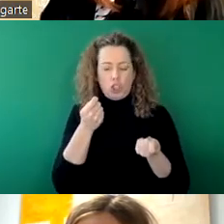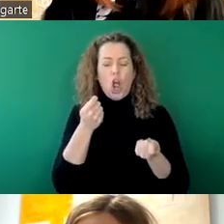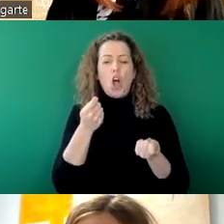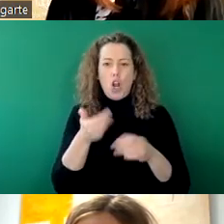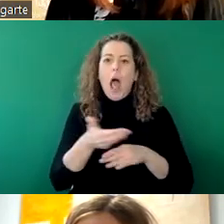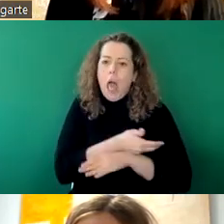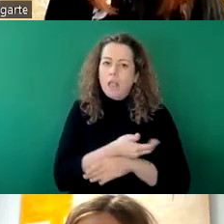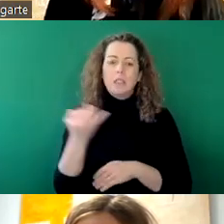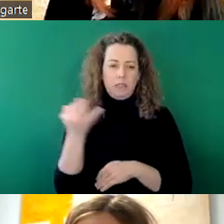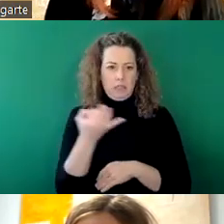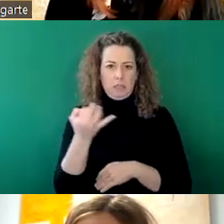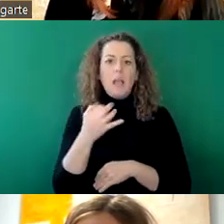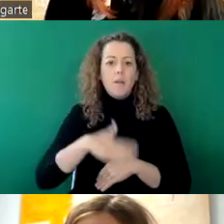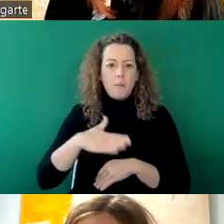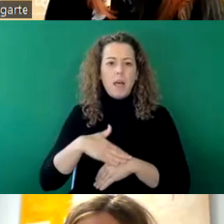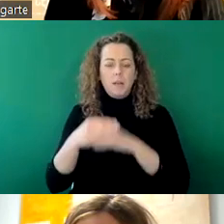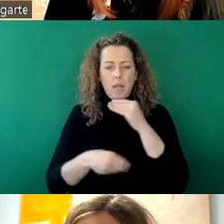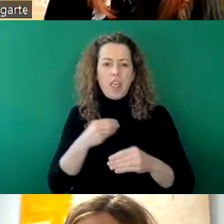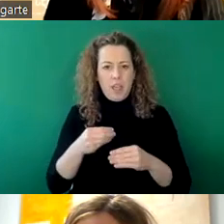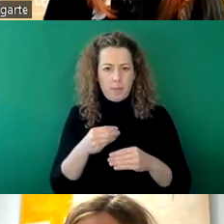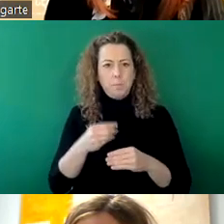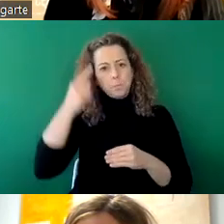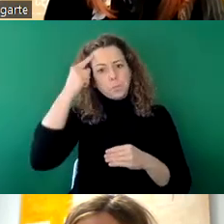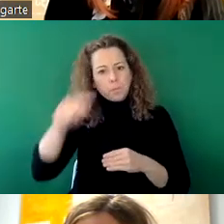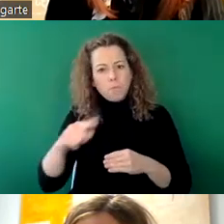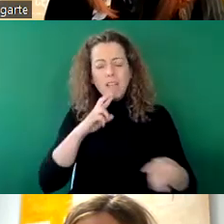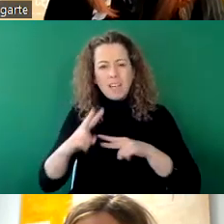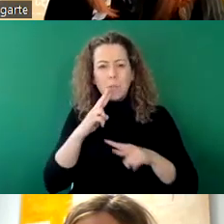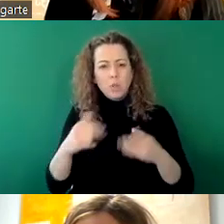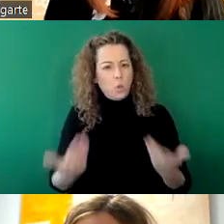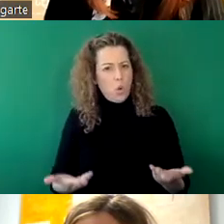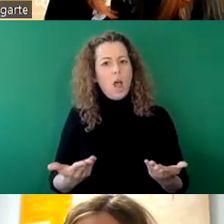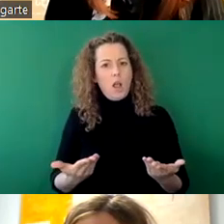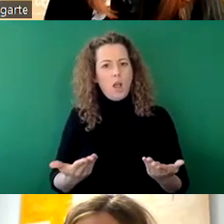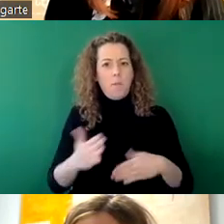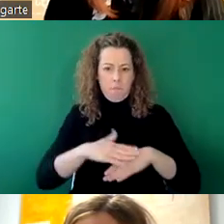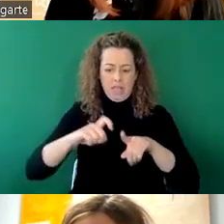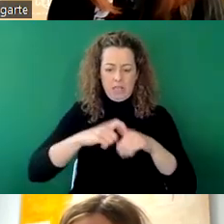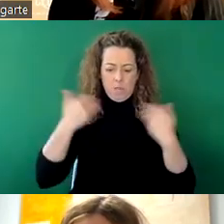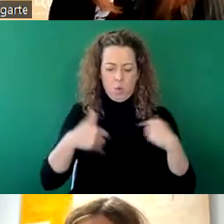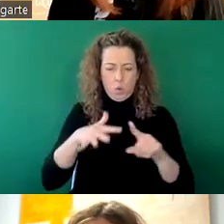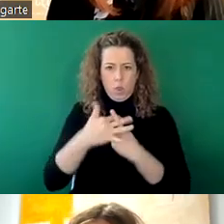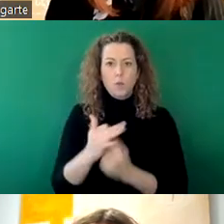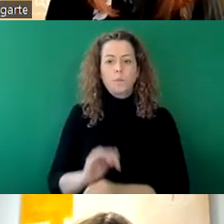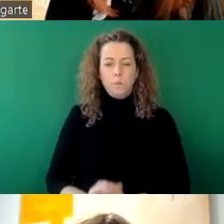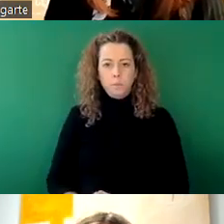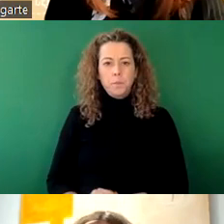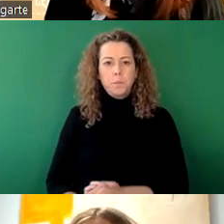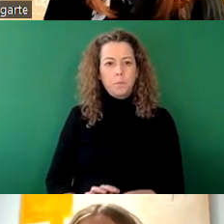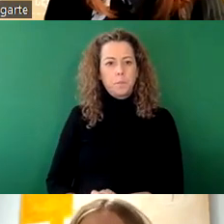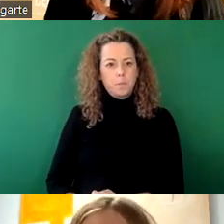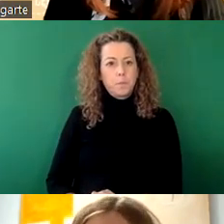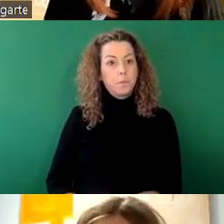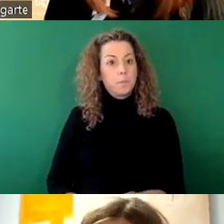a la hora de saber qué respuesta tenemos que dar a ese tipo de situaciones. Si nos vamos ya al tema